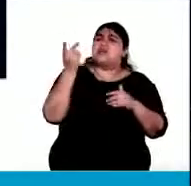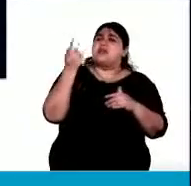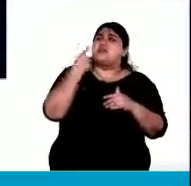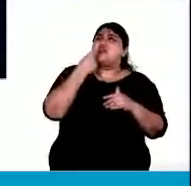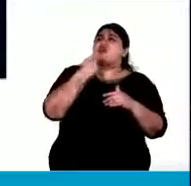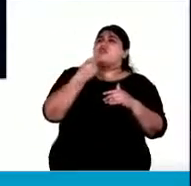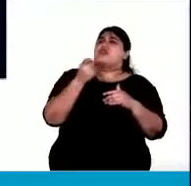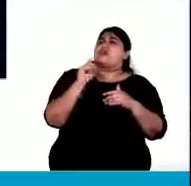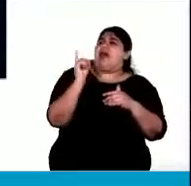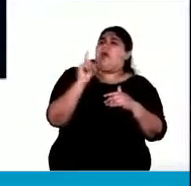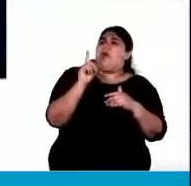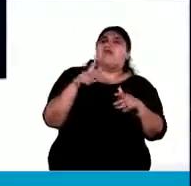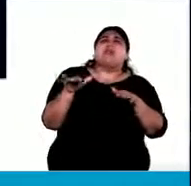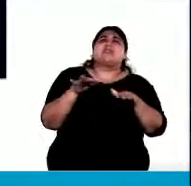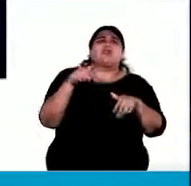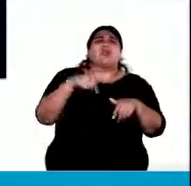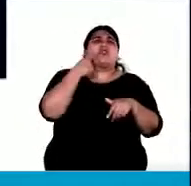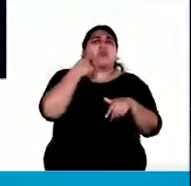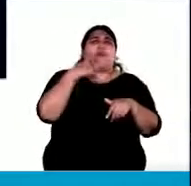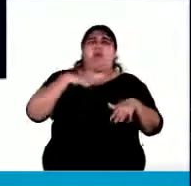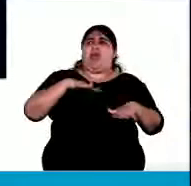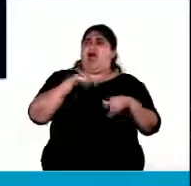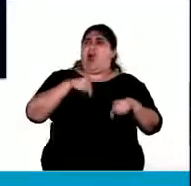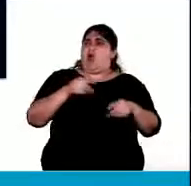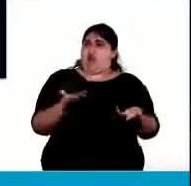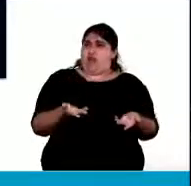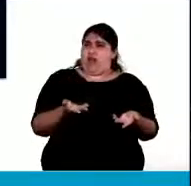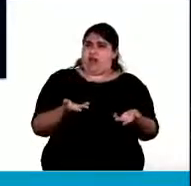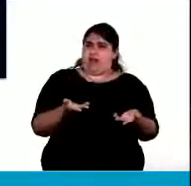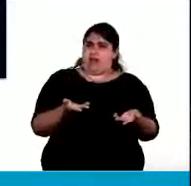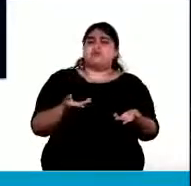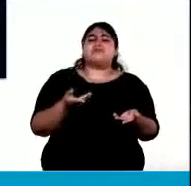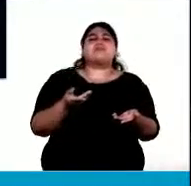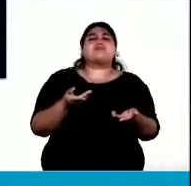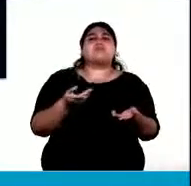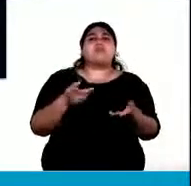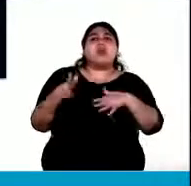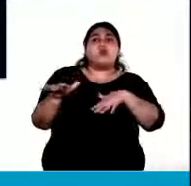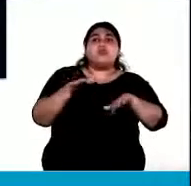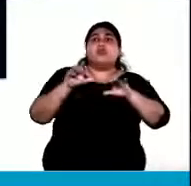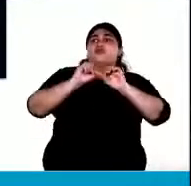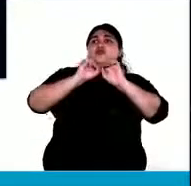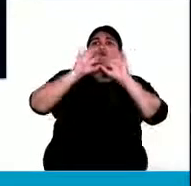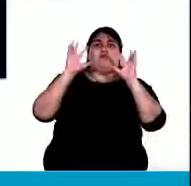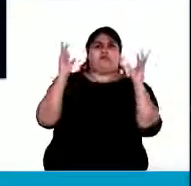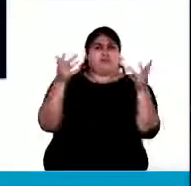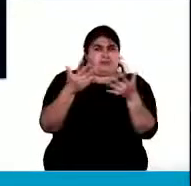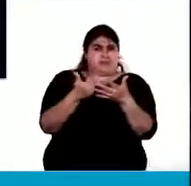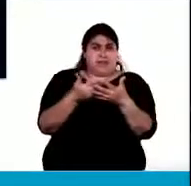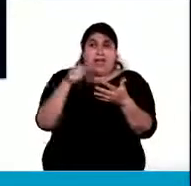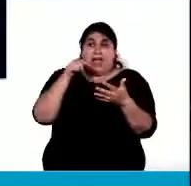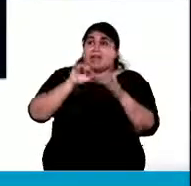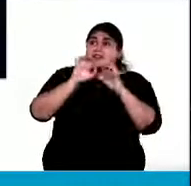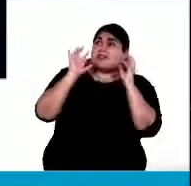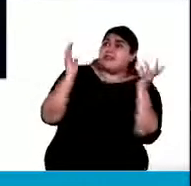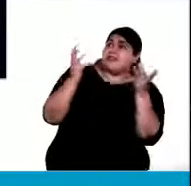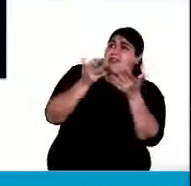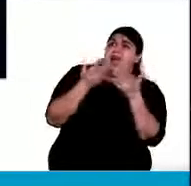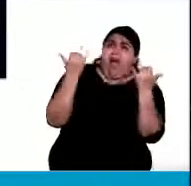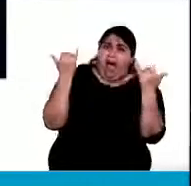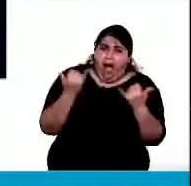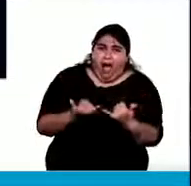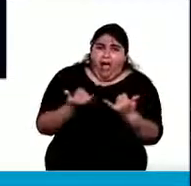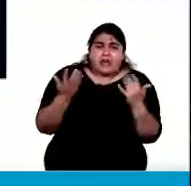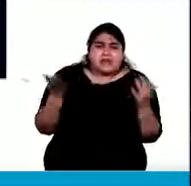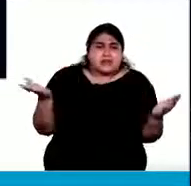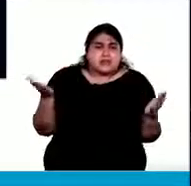lo que se está viviendo actualmente en la sociedad, en el orden mundial. Hay una situación de pandemia